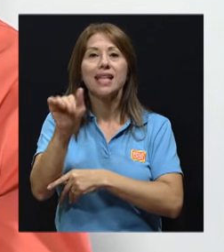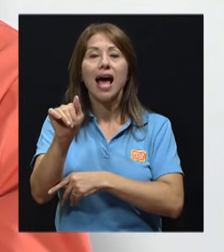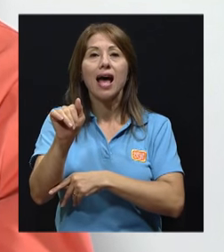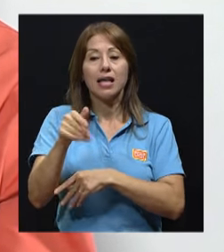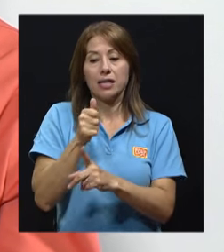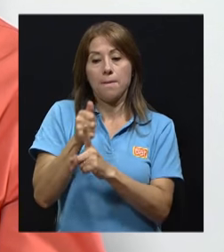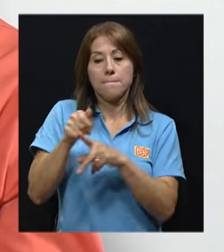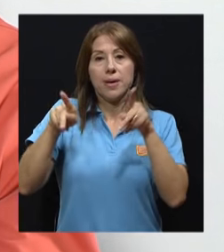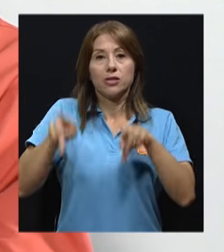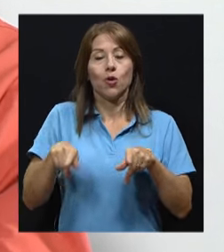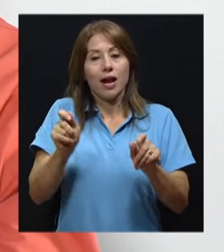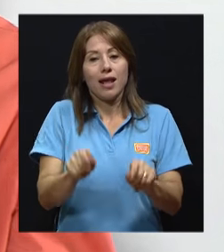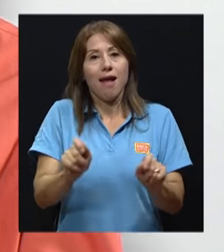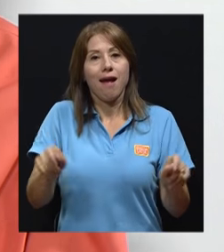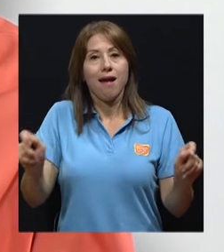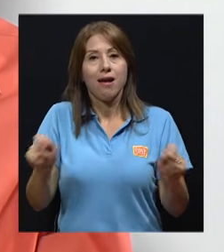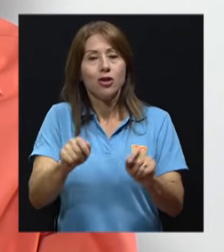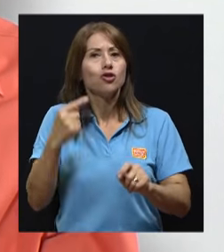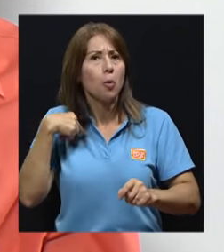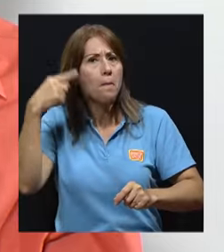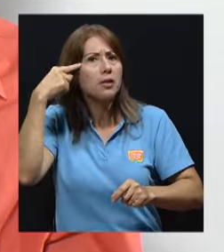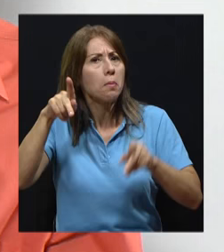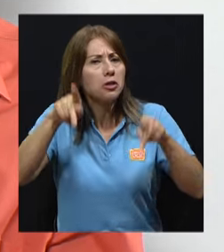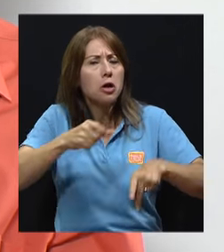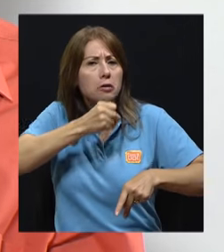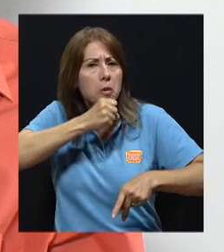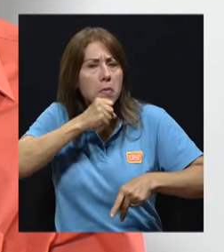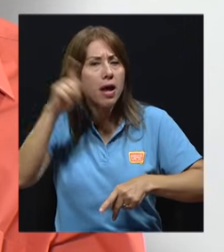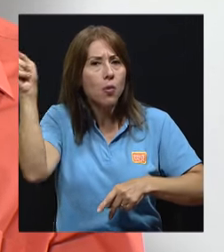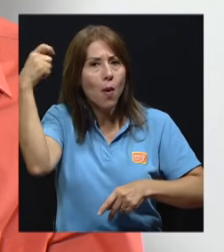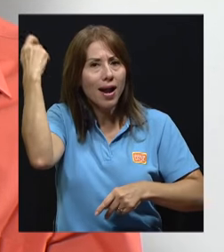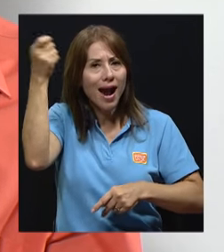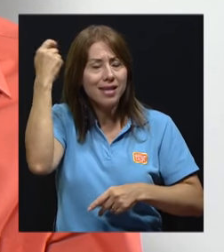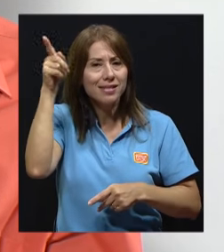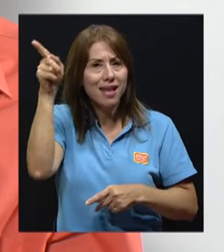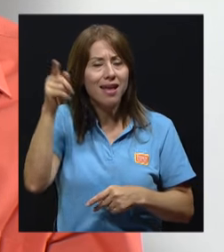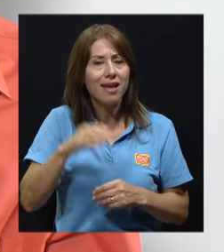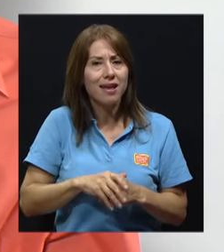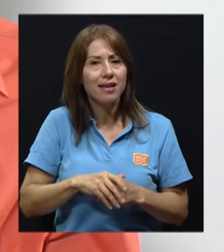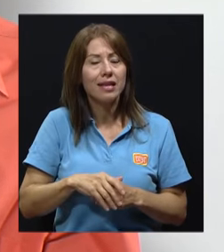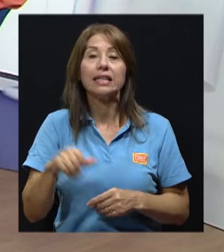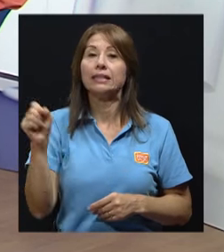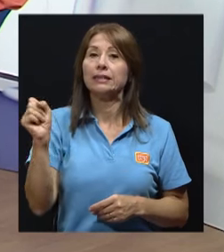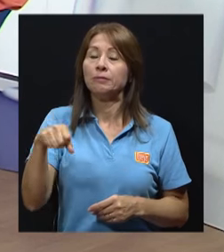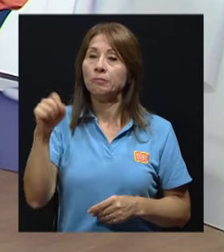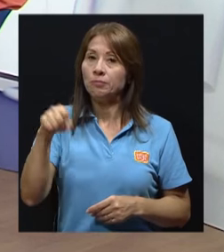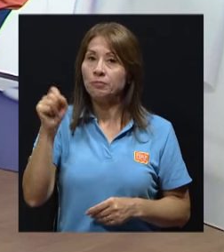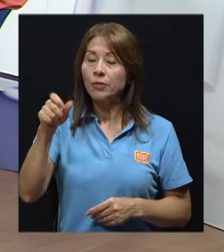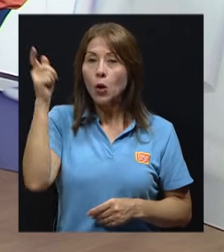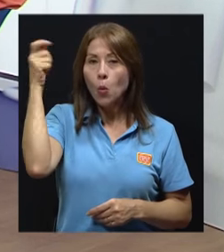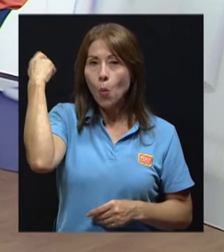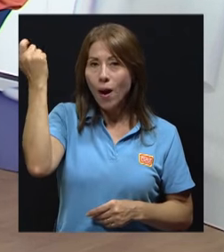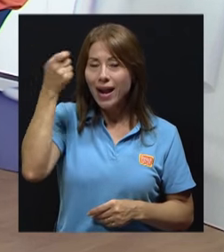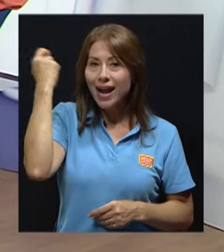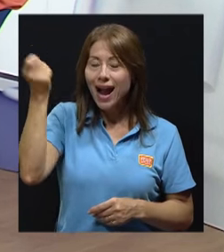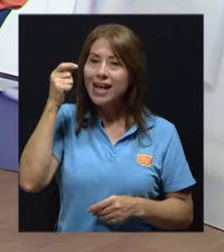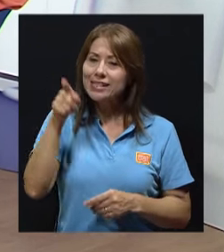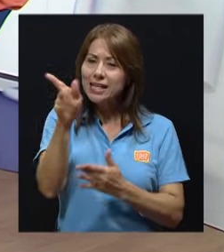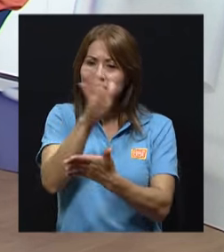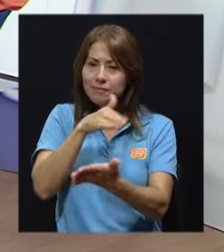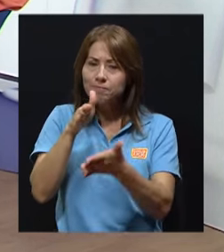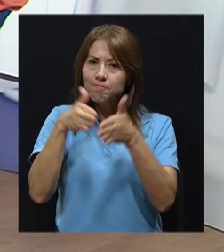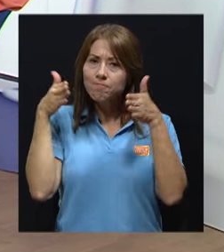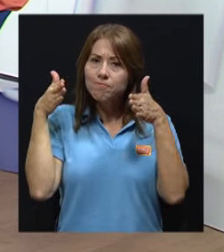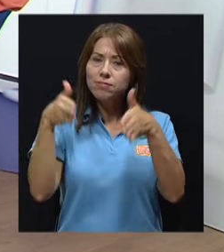que hay buenos marimbistas bastante mayores en guanacaste r sí sí guanacaste eh eh es la cuna